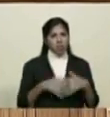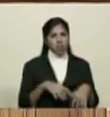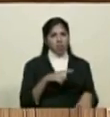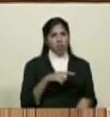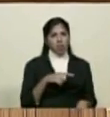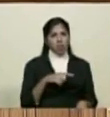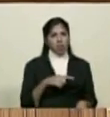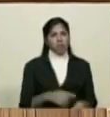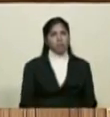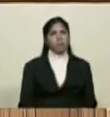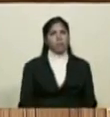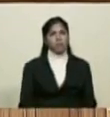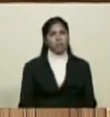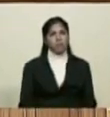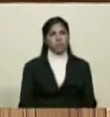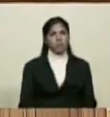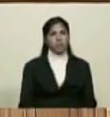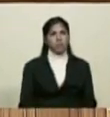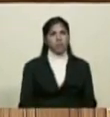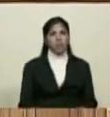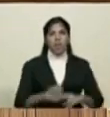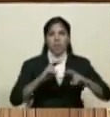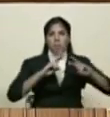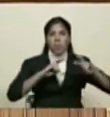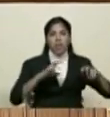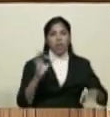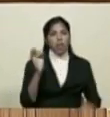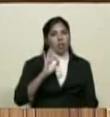evento fueron investigadas.